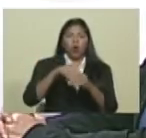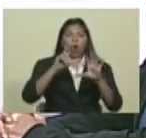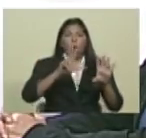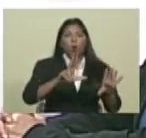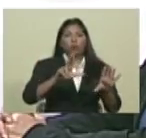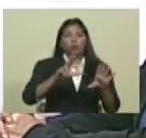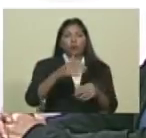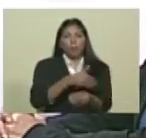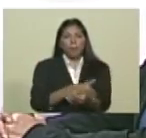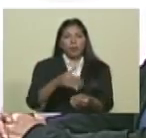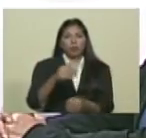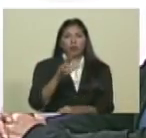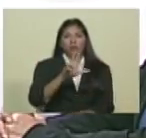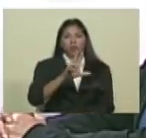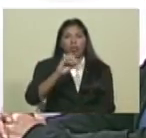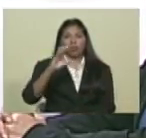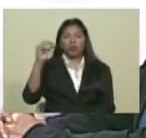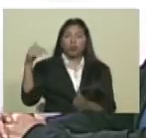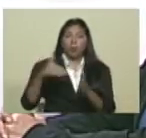8.300.000 venezolanos,